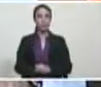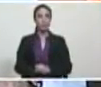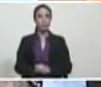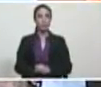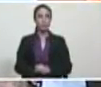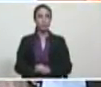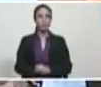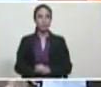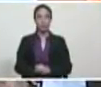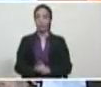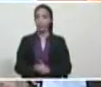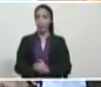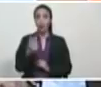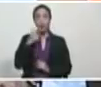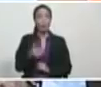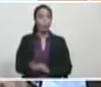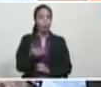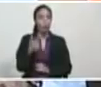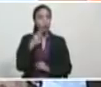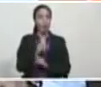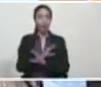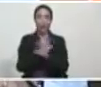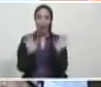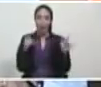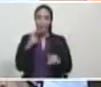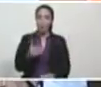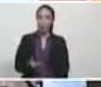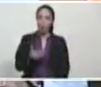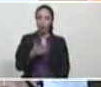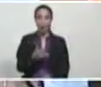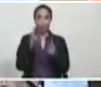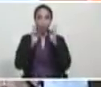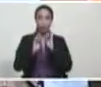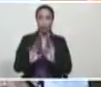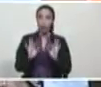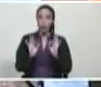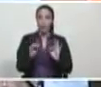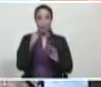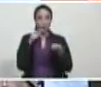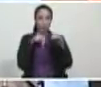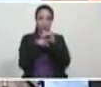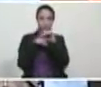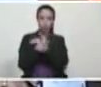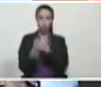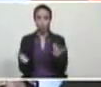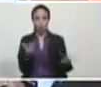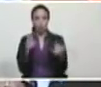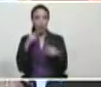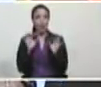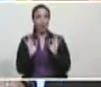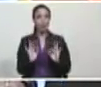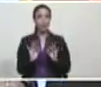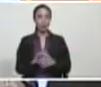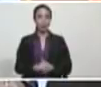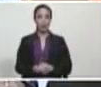Hipólito, es clave, Hipólito, el mantenimiento permanente, el mantenimiento preventivo.